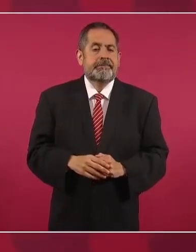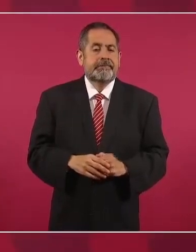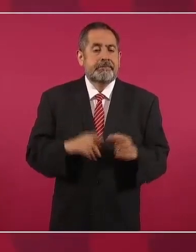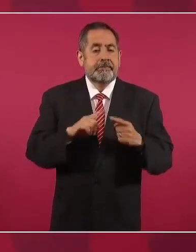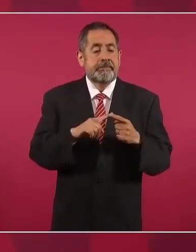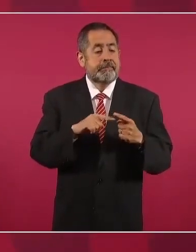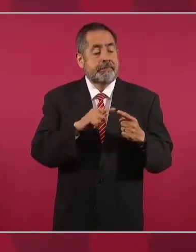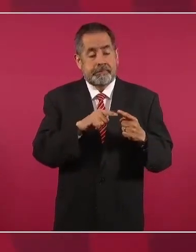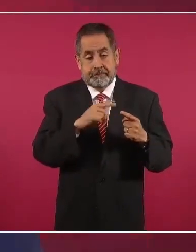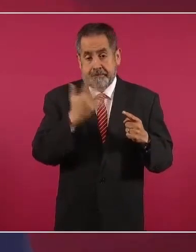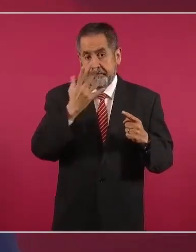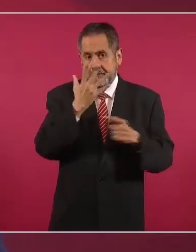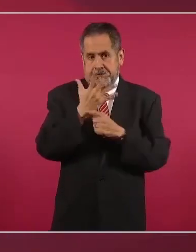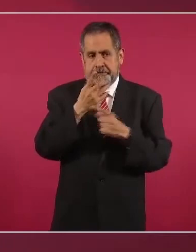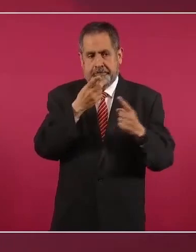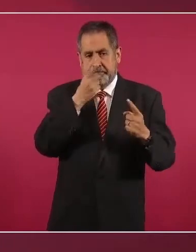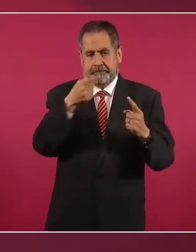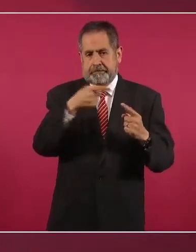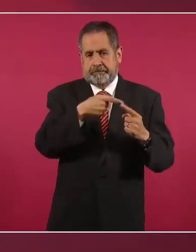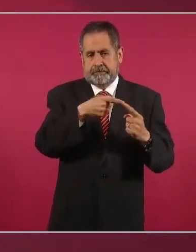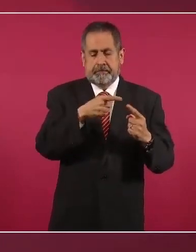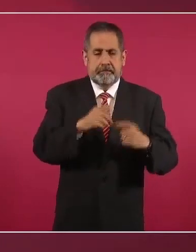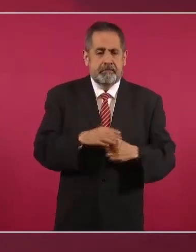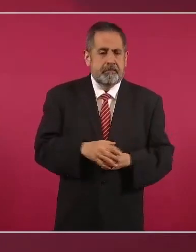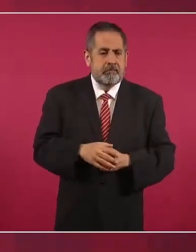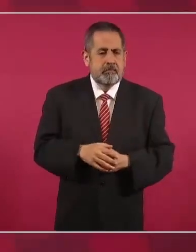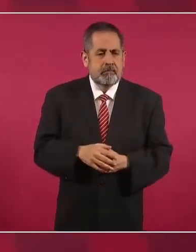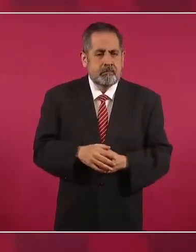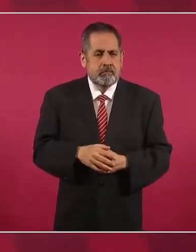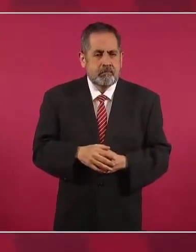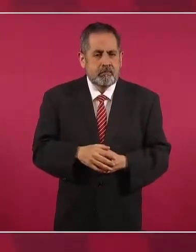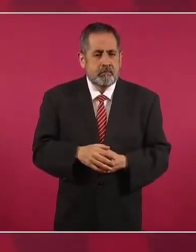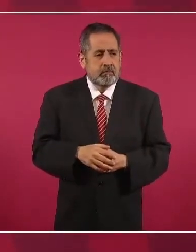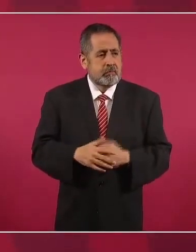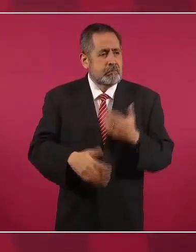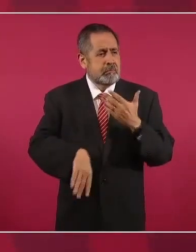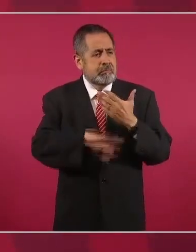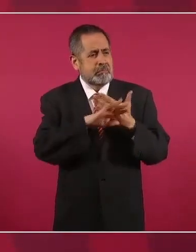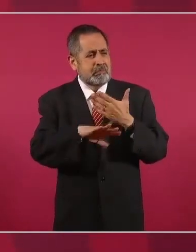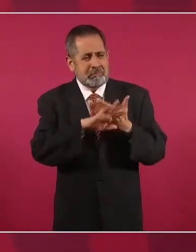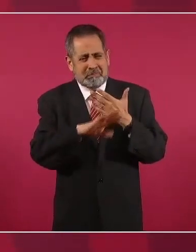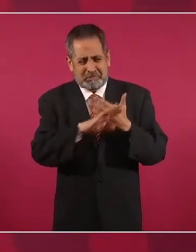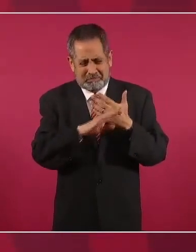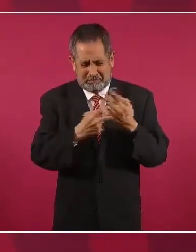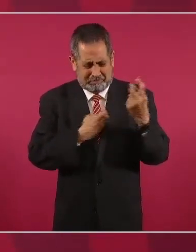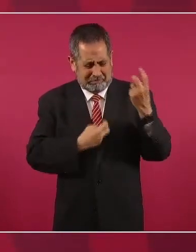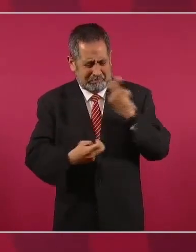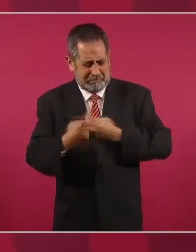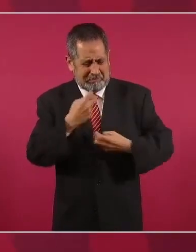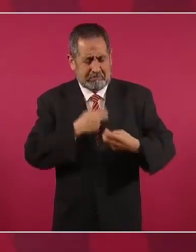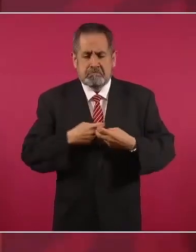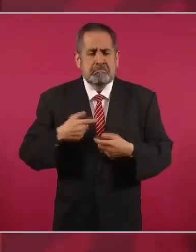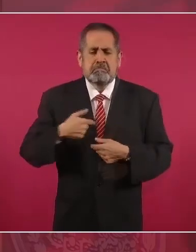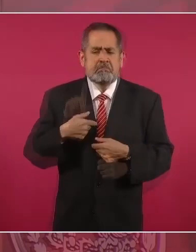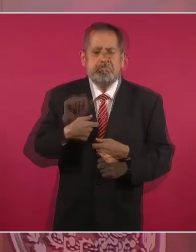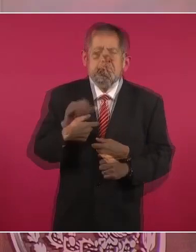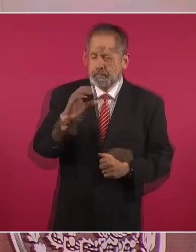dice: siempre he salido de la calumnia ileso.